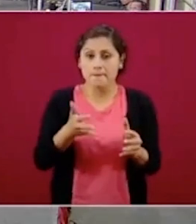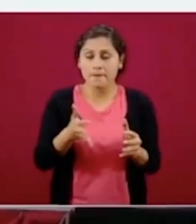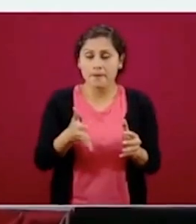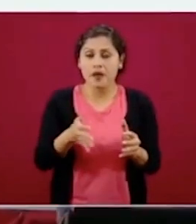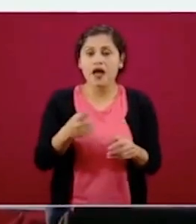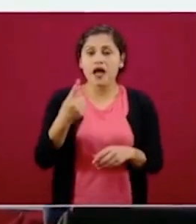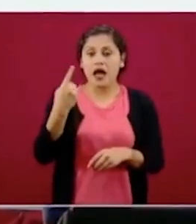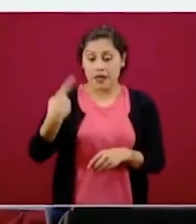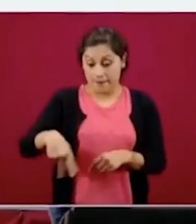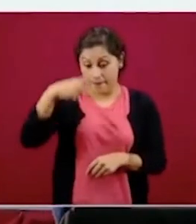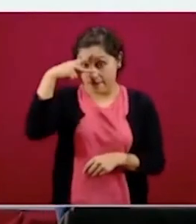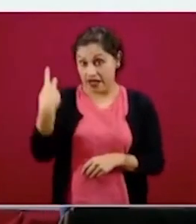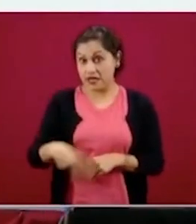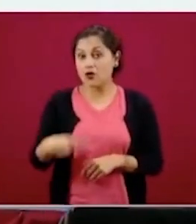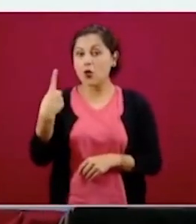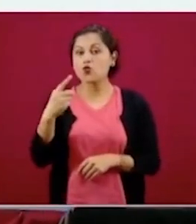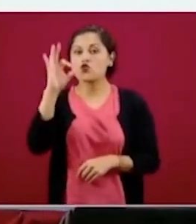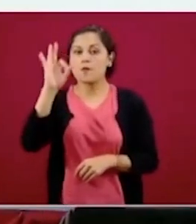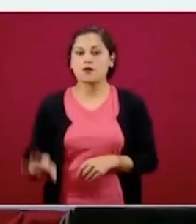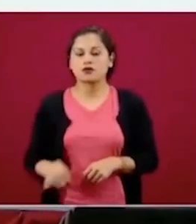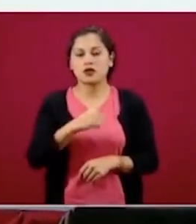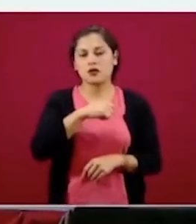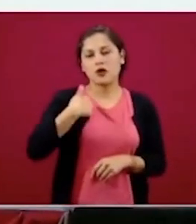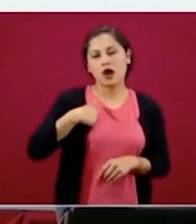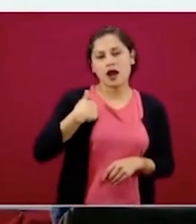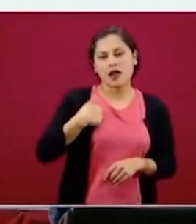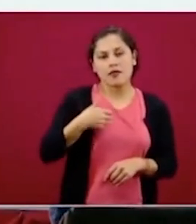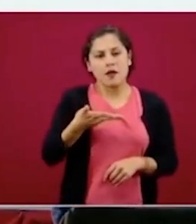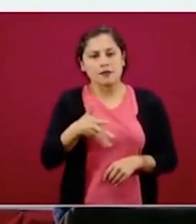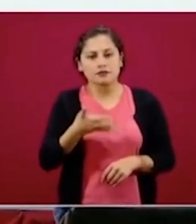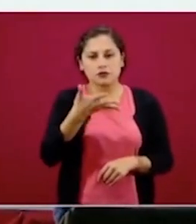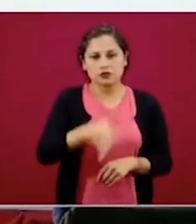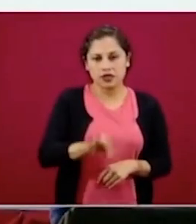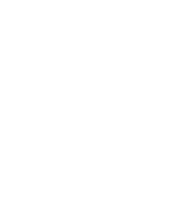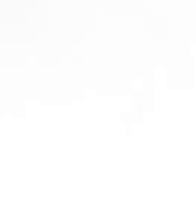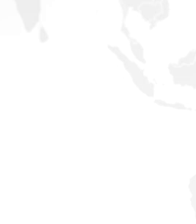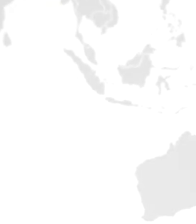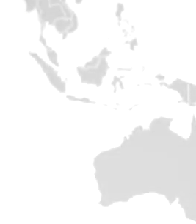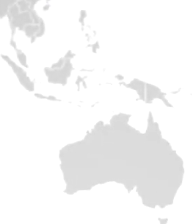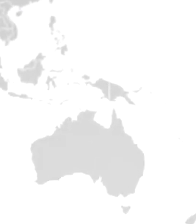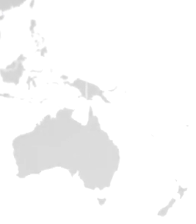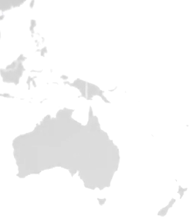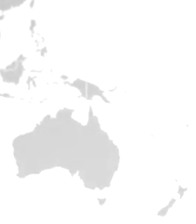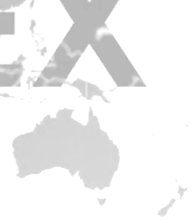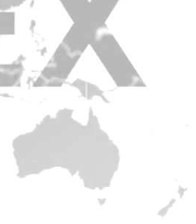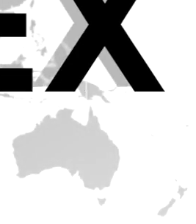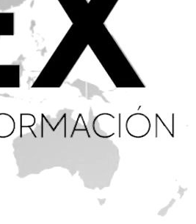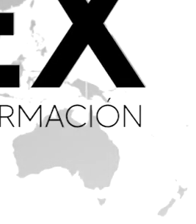no me sé el porcentaje, pero debe ser alrededor del 10%, una cosa así.